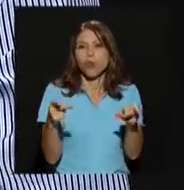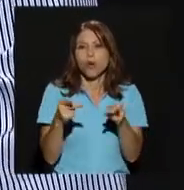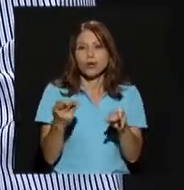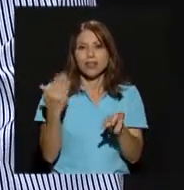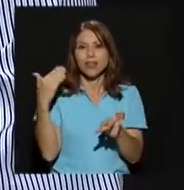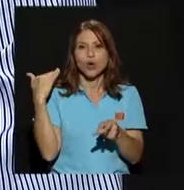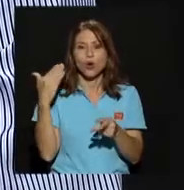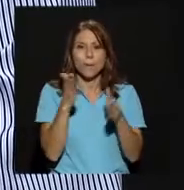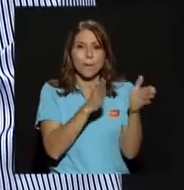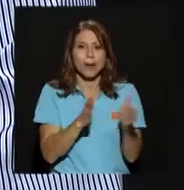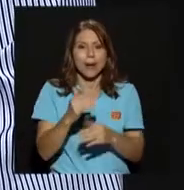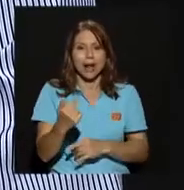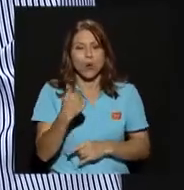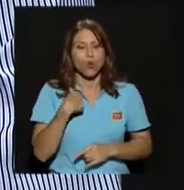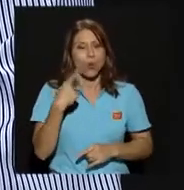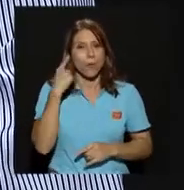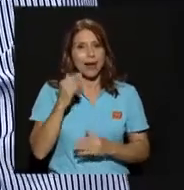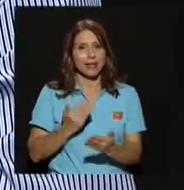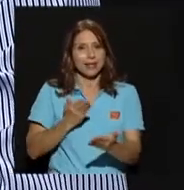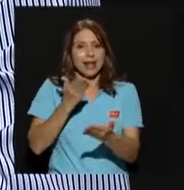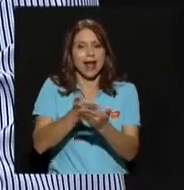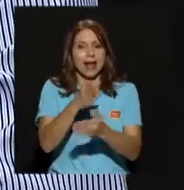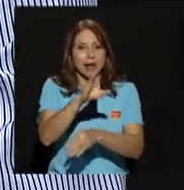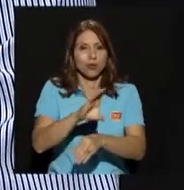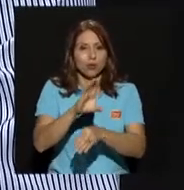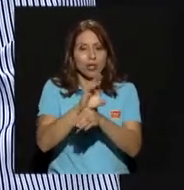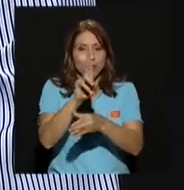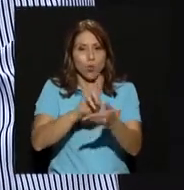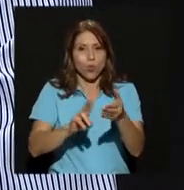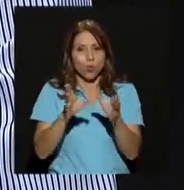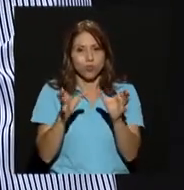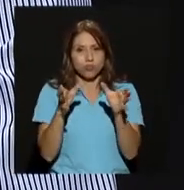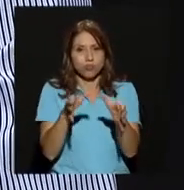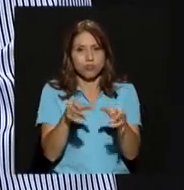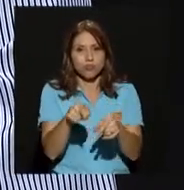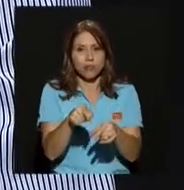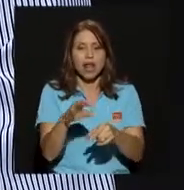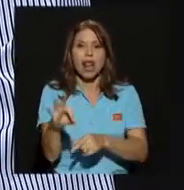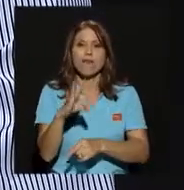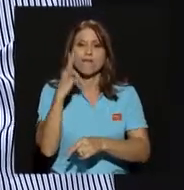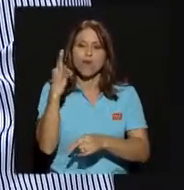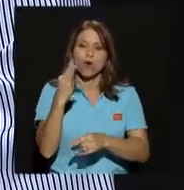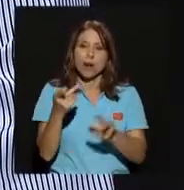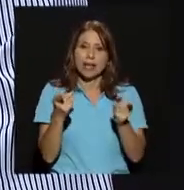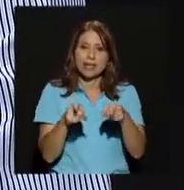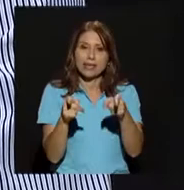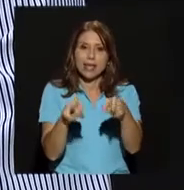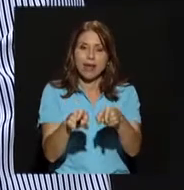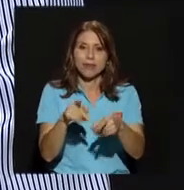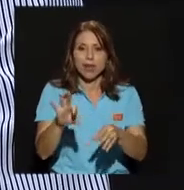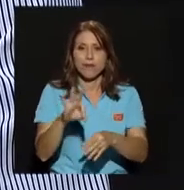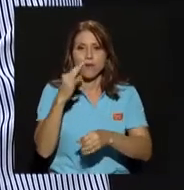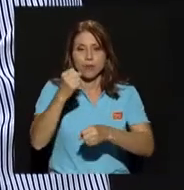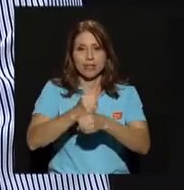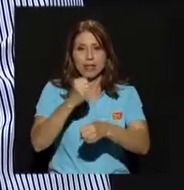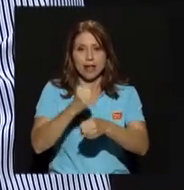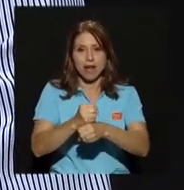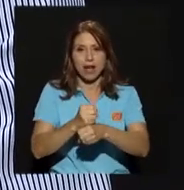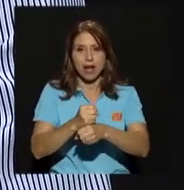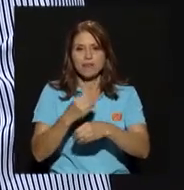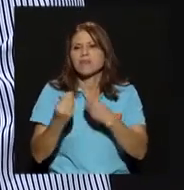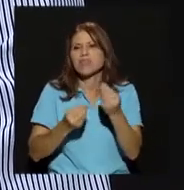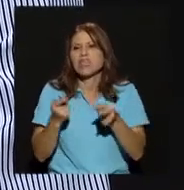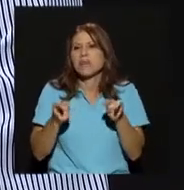un sillón de estos, estar ahí. Y la forma en que se da y se trabaja y la rutina de las sesiones en